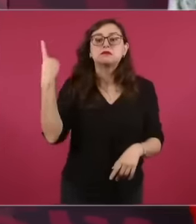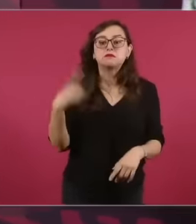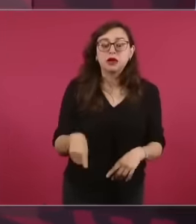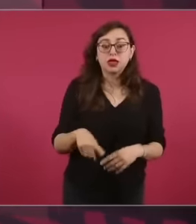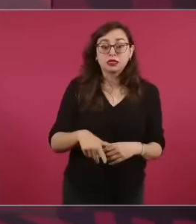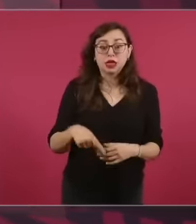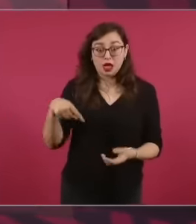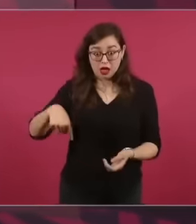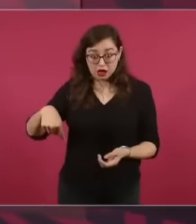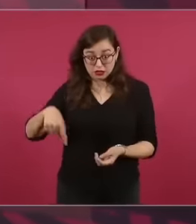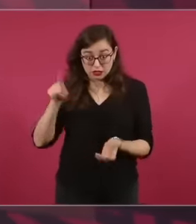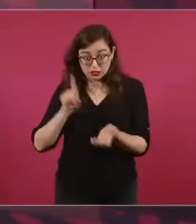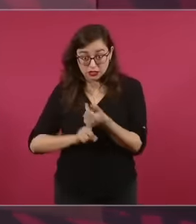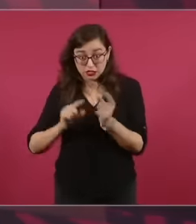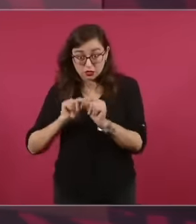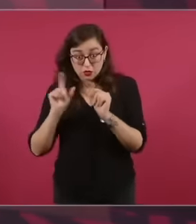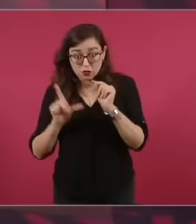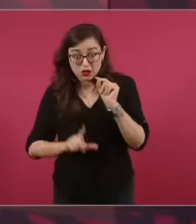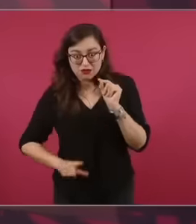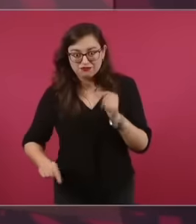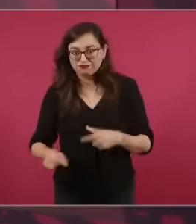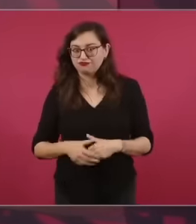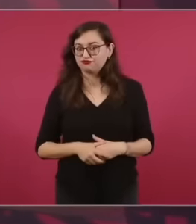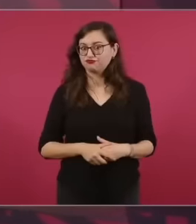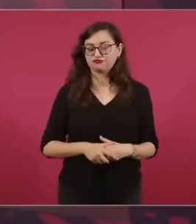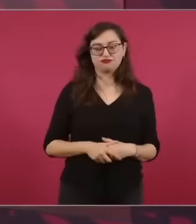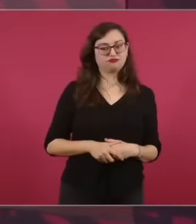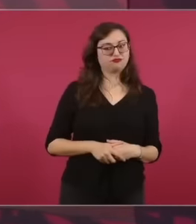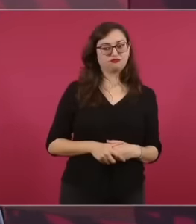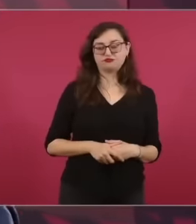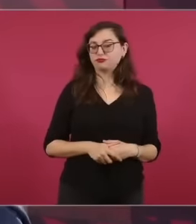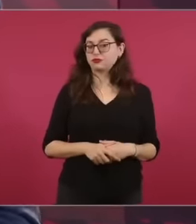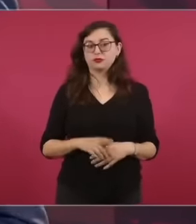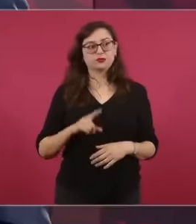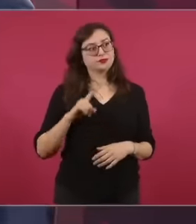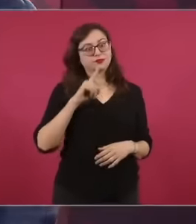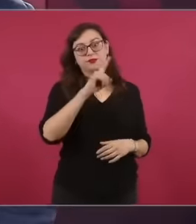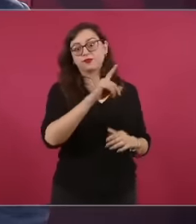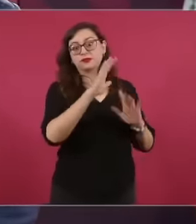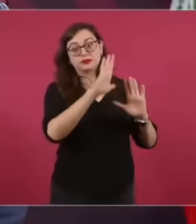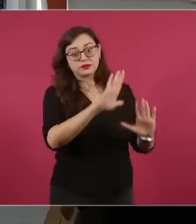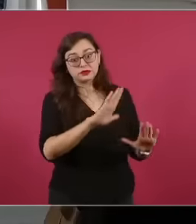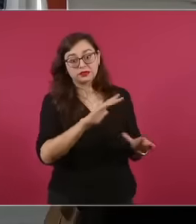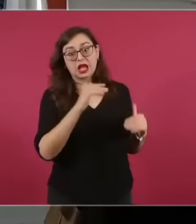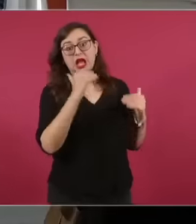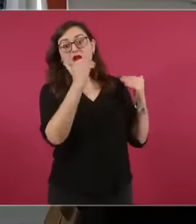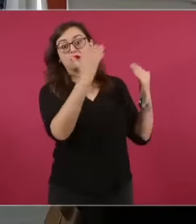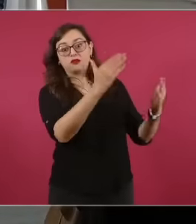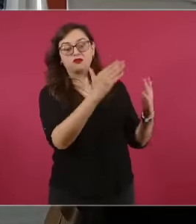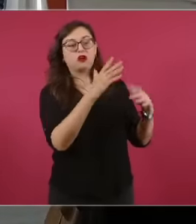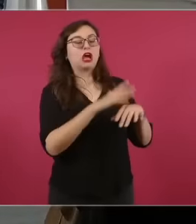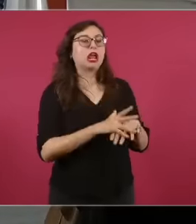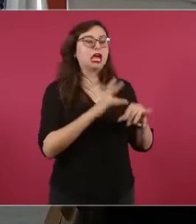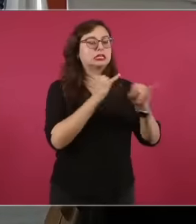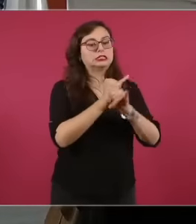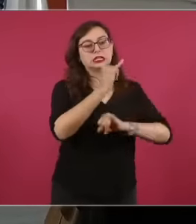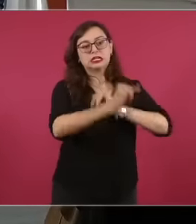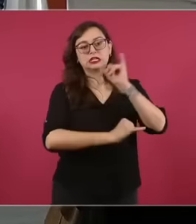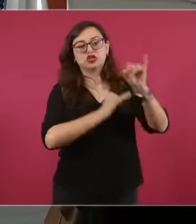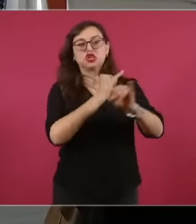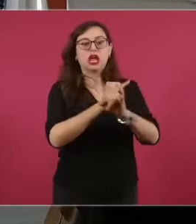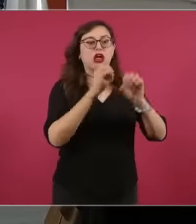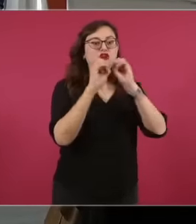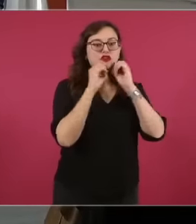se definía en México. Era lo que enviaban los organismos financieros